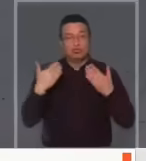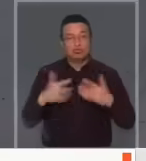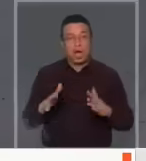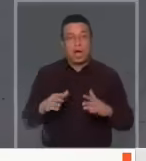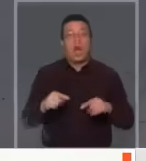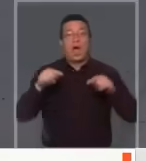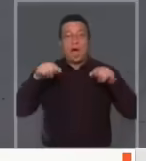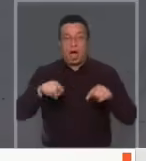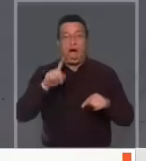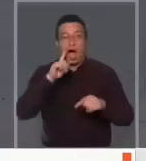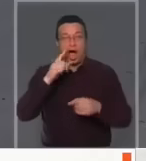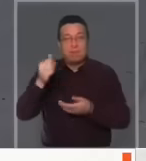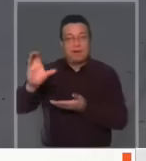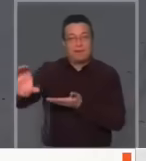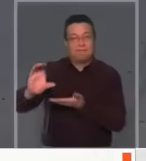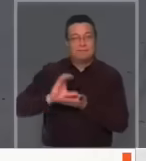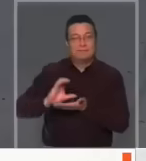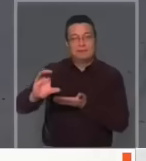acá